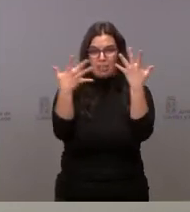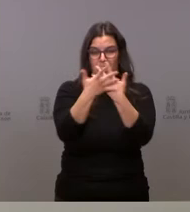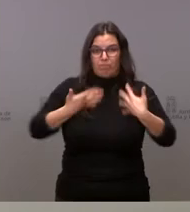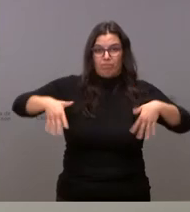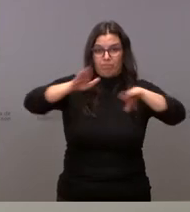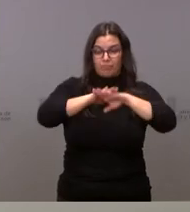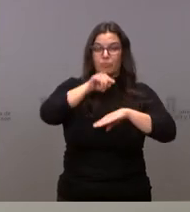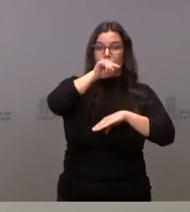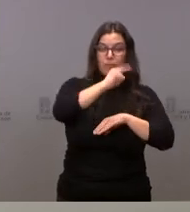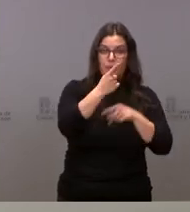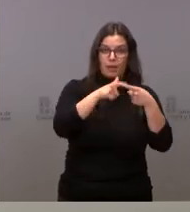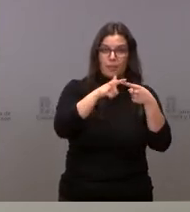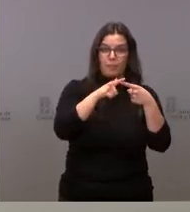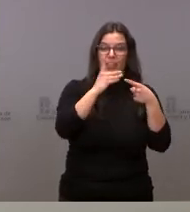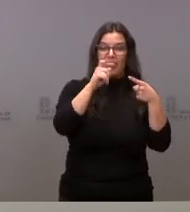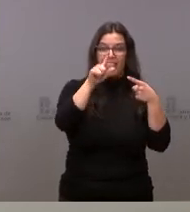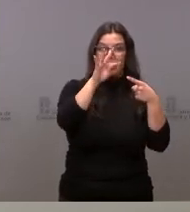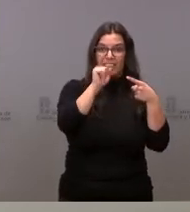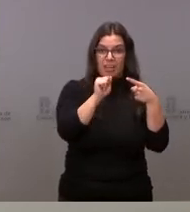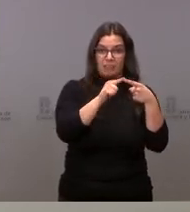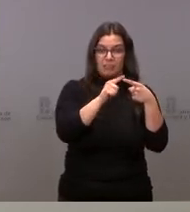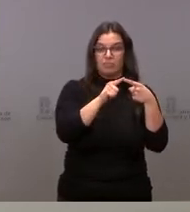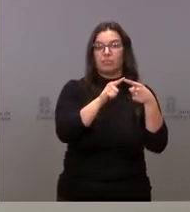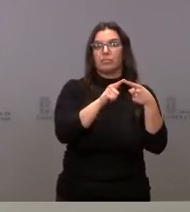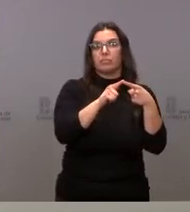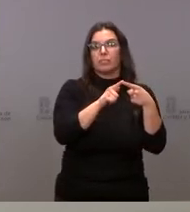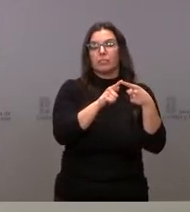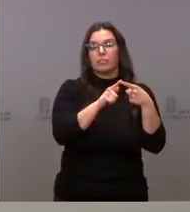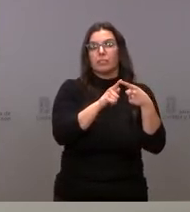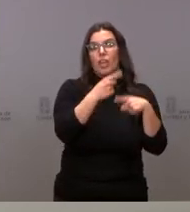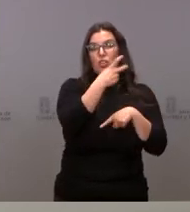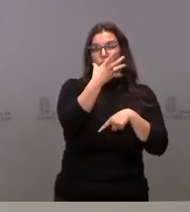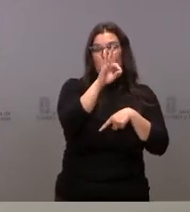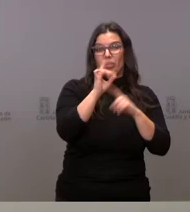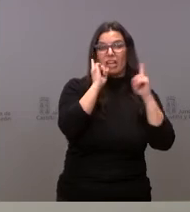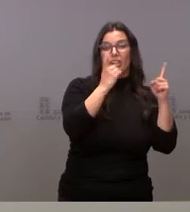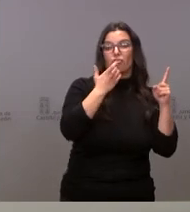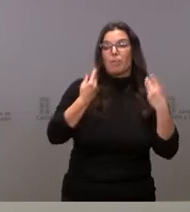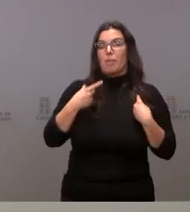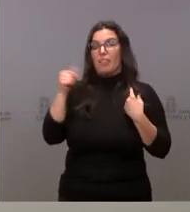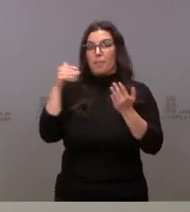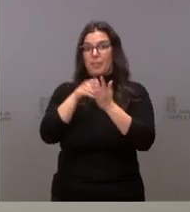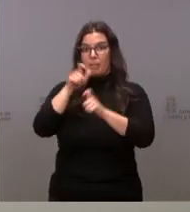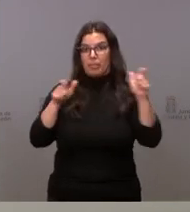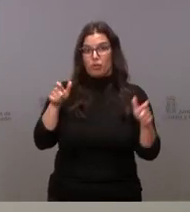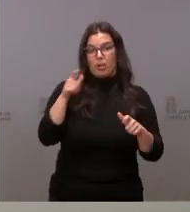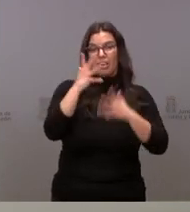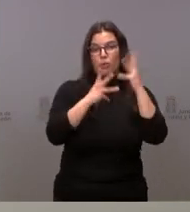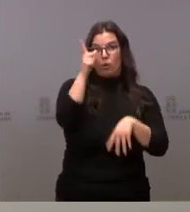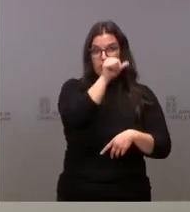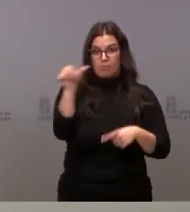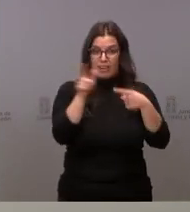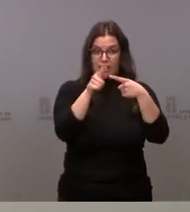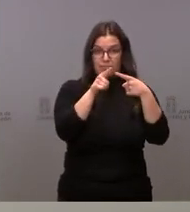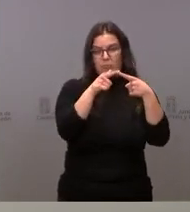primera de ellas de variante delta que no superior no supere una incidencia de 250 casos por 100.000 habitantes en siete días pero